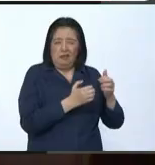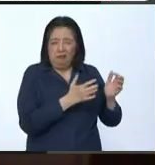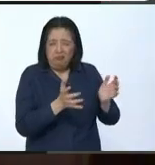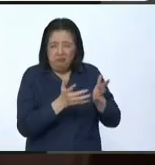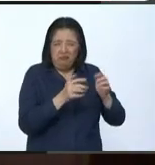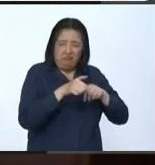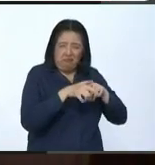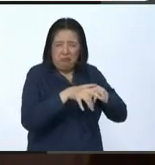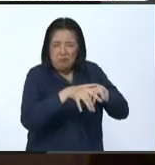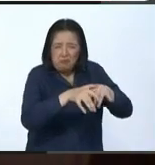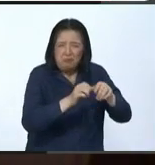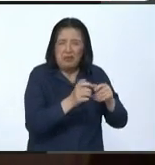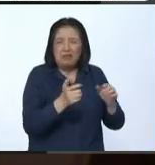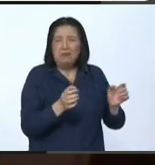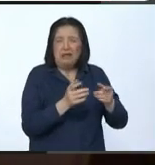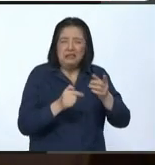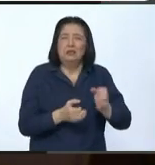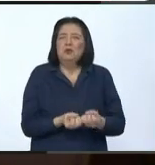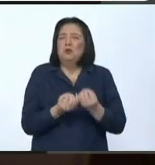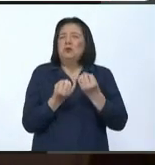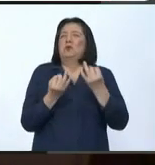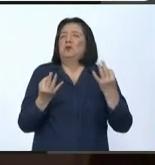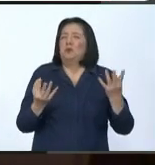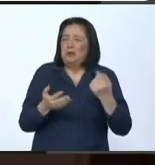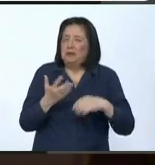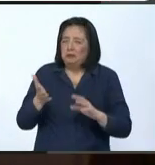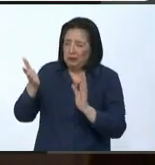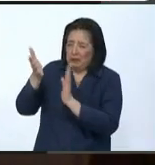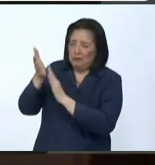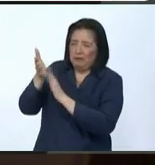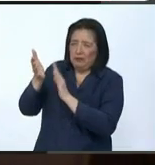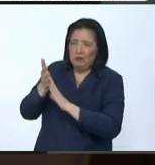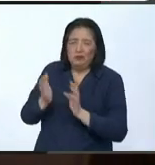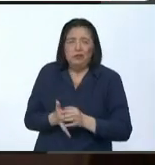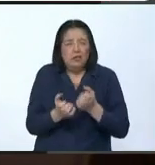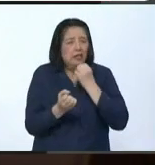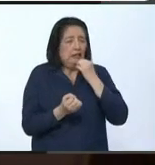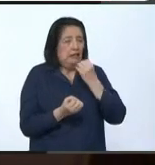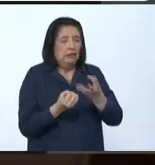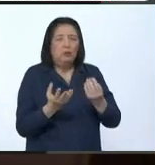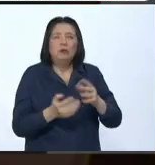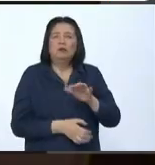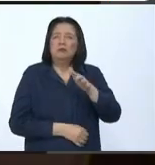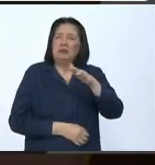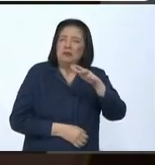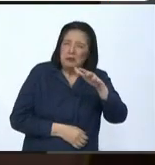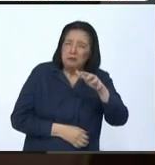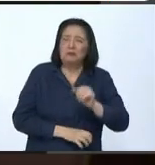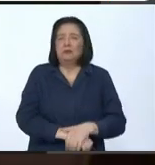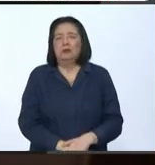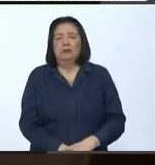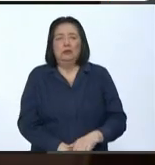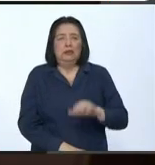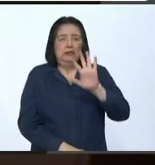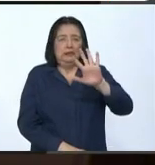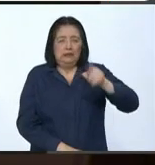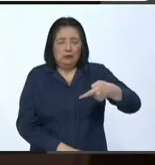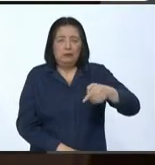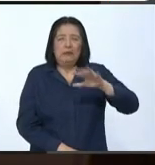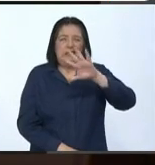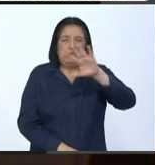violencia ha sido estimado por la Defensoría del Pueblo en aproximadamente